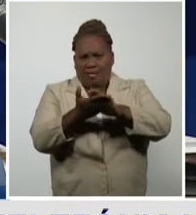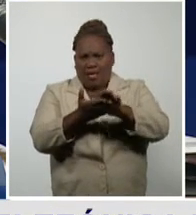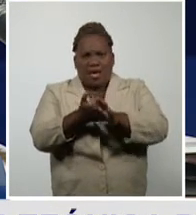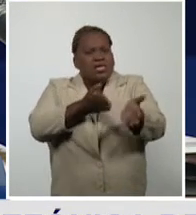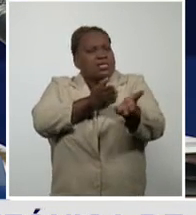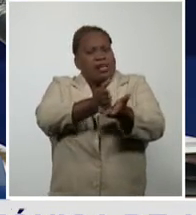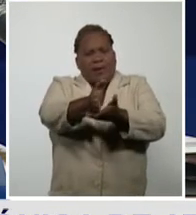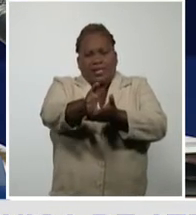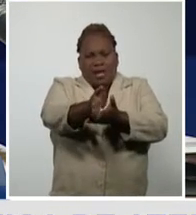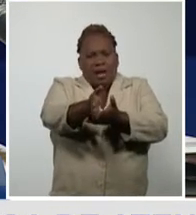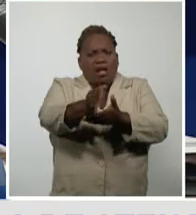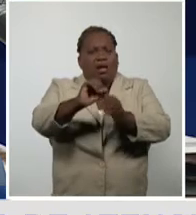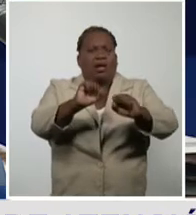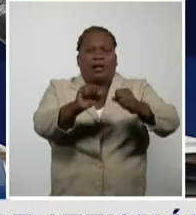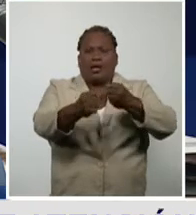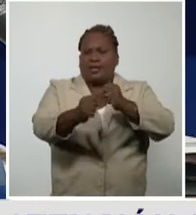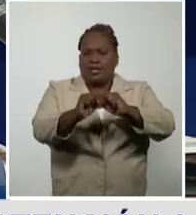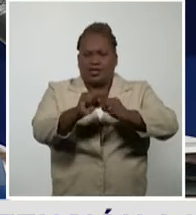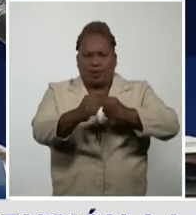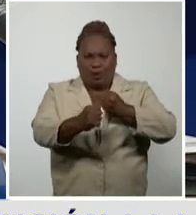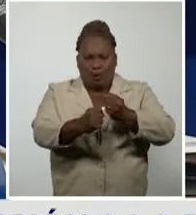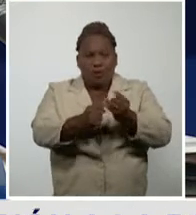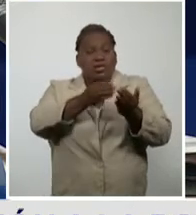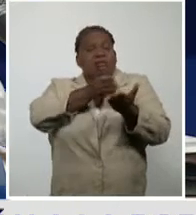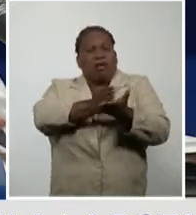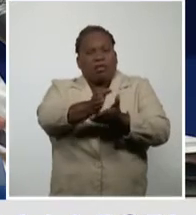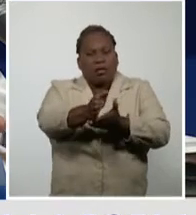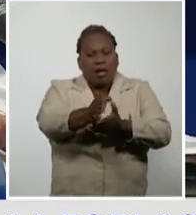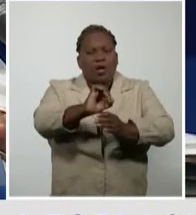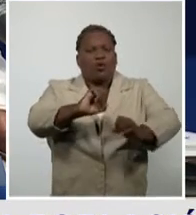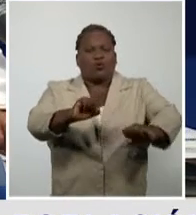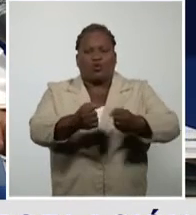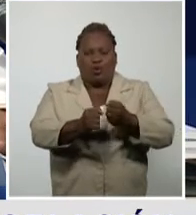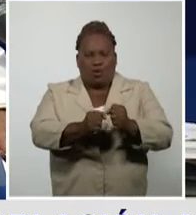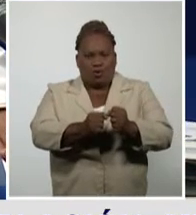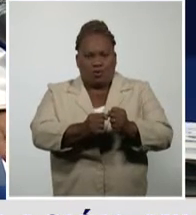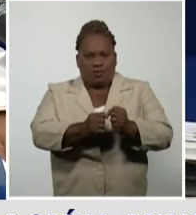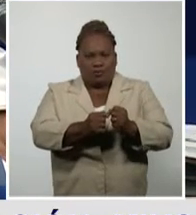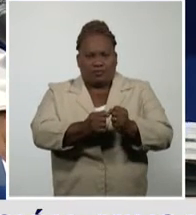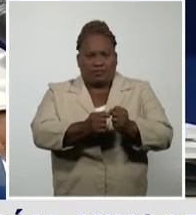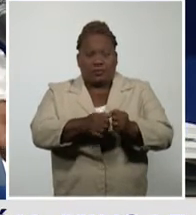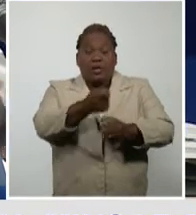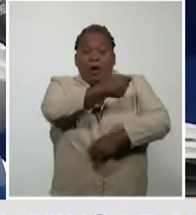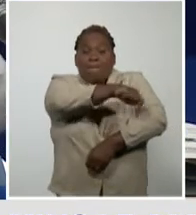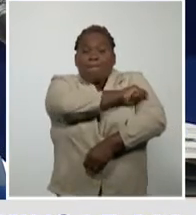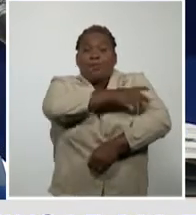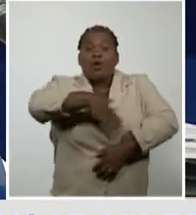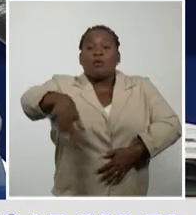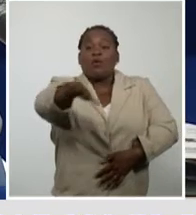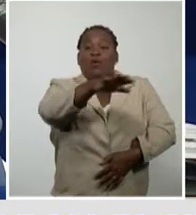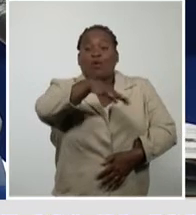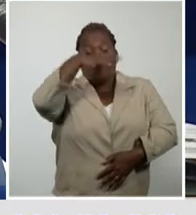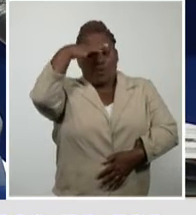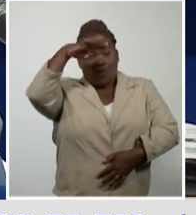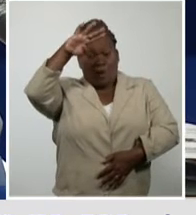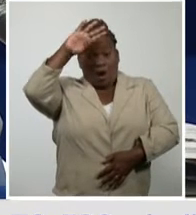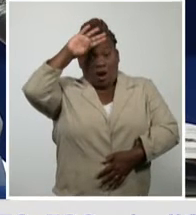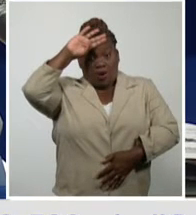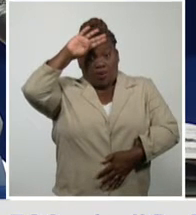restricción que están establecidas y que como el pueblo cubano ha estado,